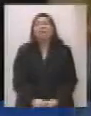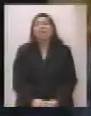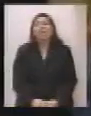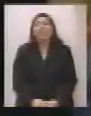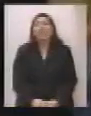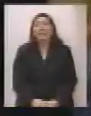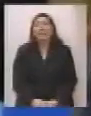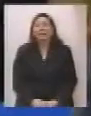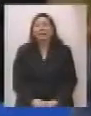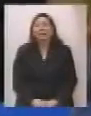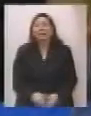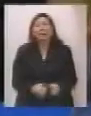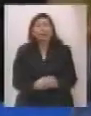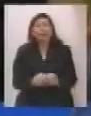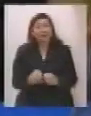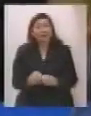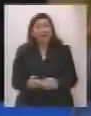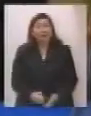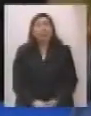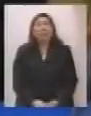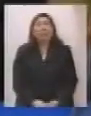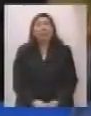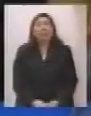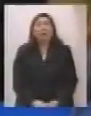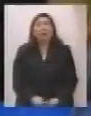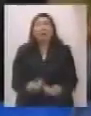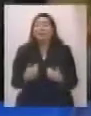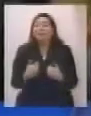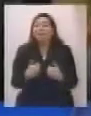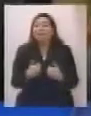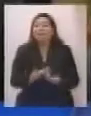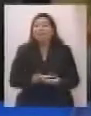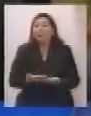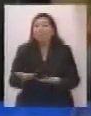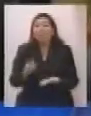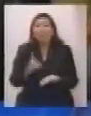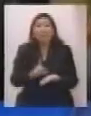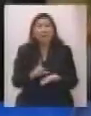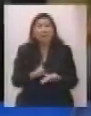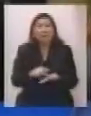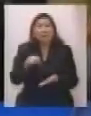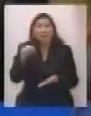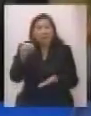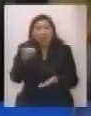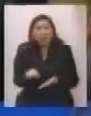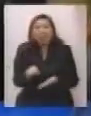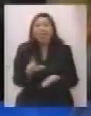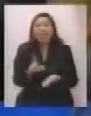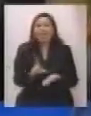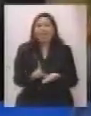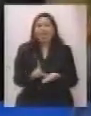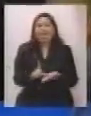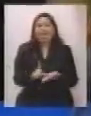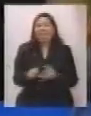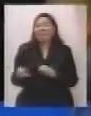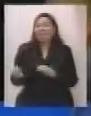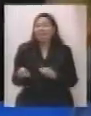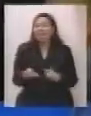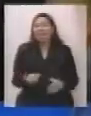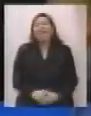los equipos y los equipos de conexión regional tienen que enviar a lima para que en lima se s se haga